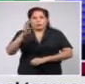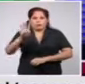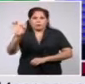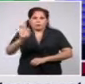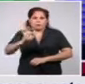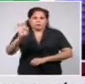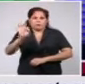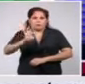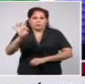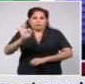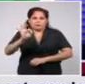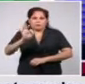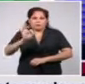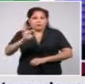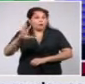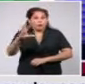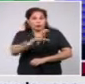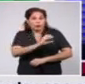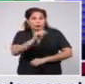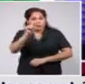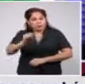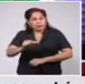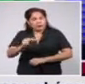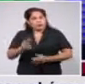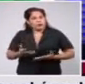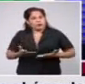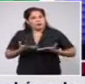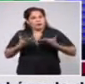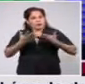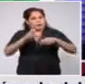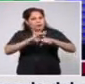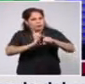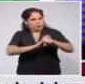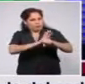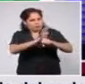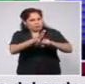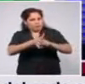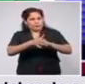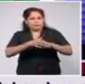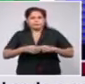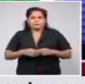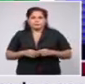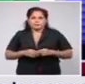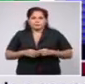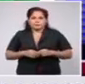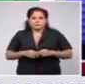94,4% de todos los pacientes que han tenido COVID en nuestro país.